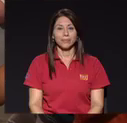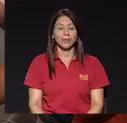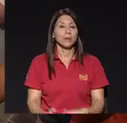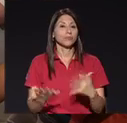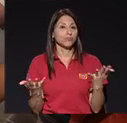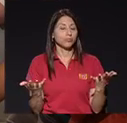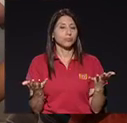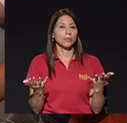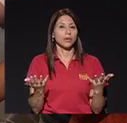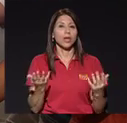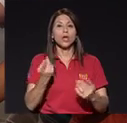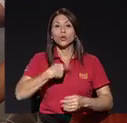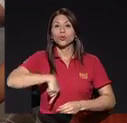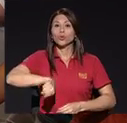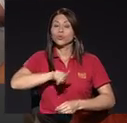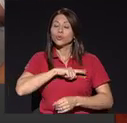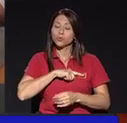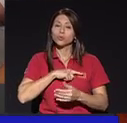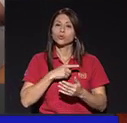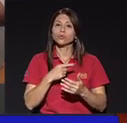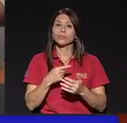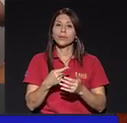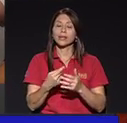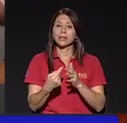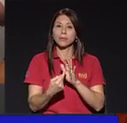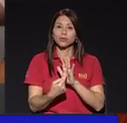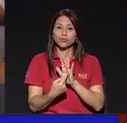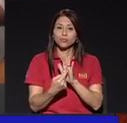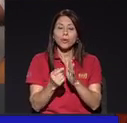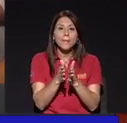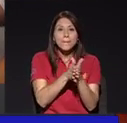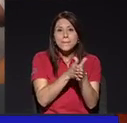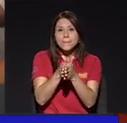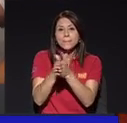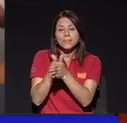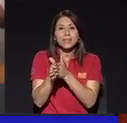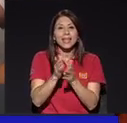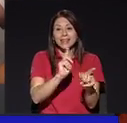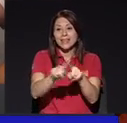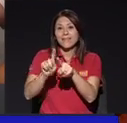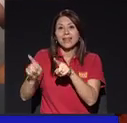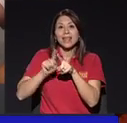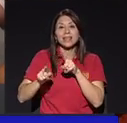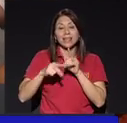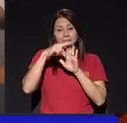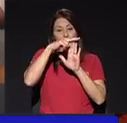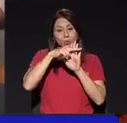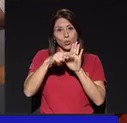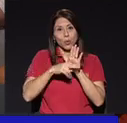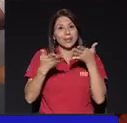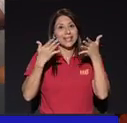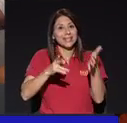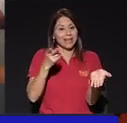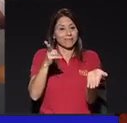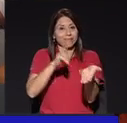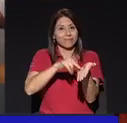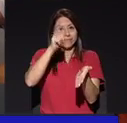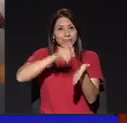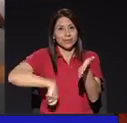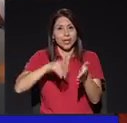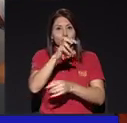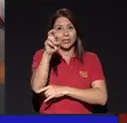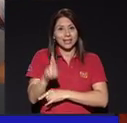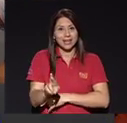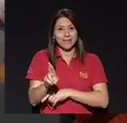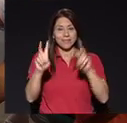Por una parte, estamos haciendo valer los instrumentos que ya están suscritos por el gobierno de Costa Rica en materia de inclusión y